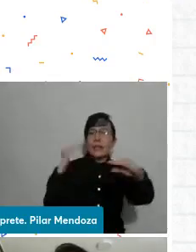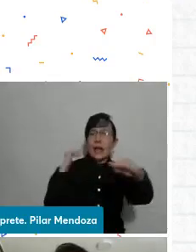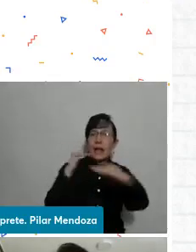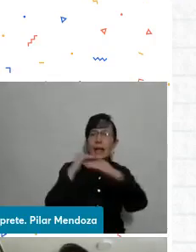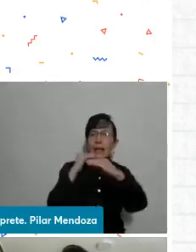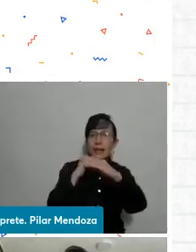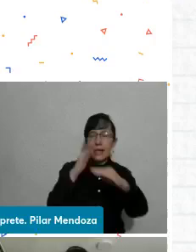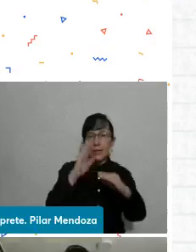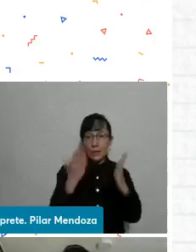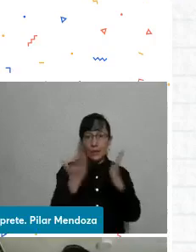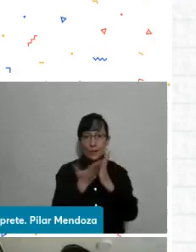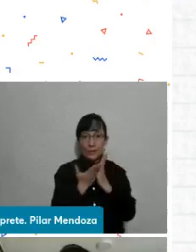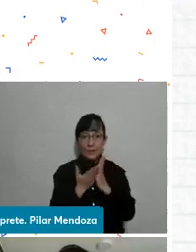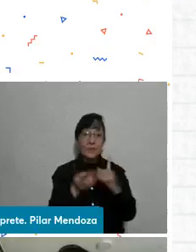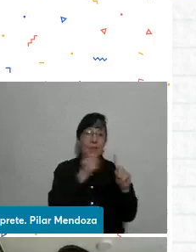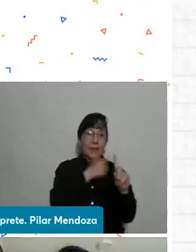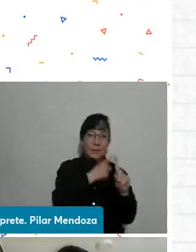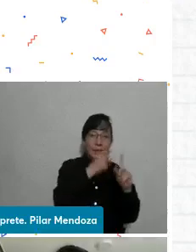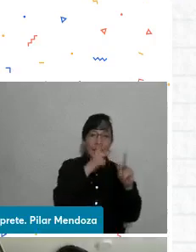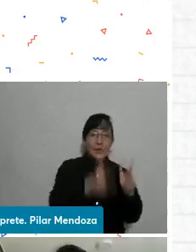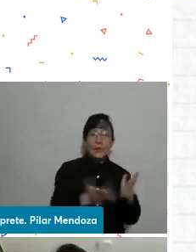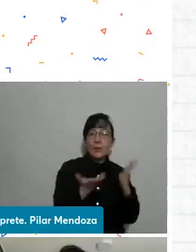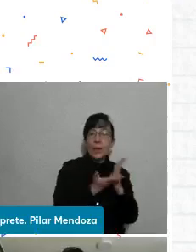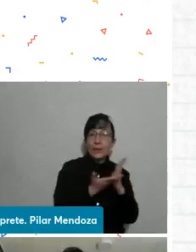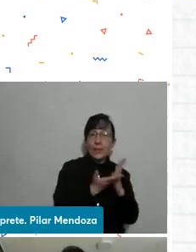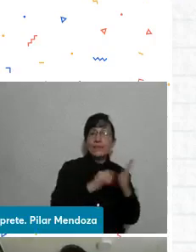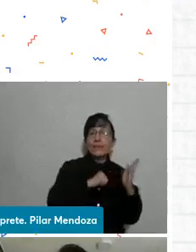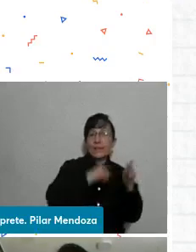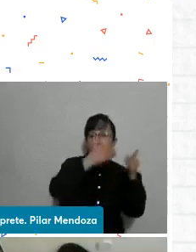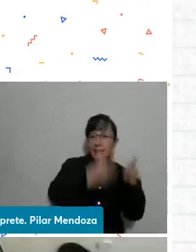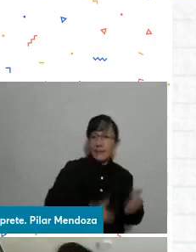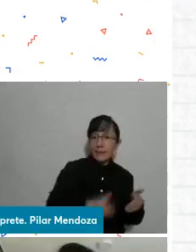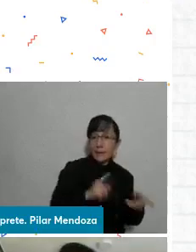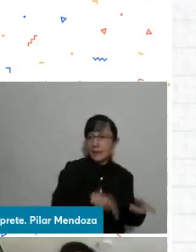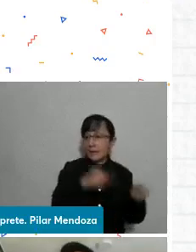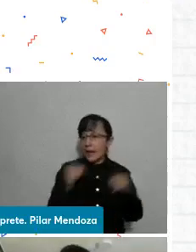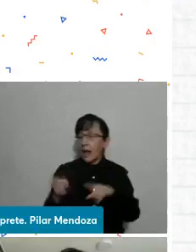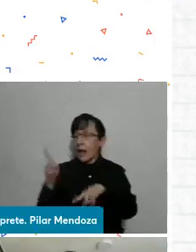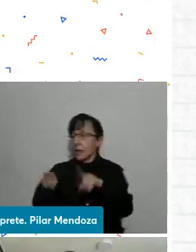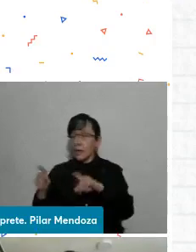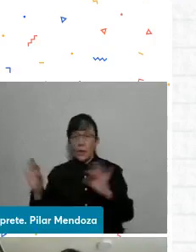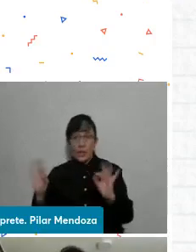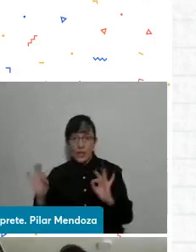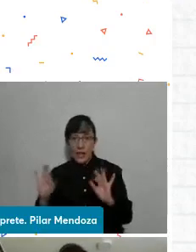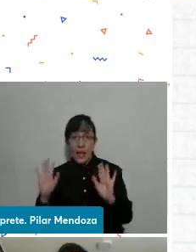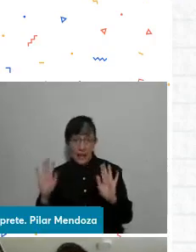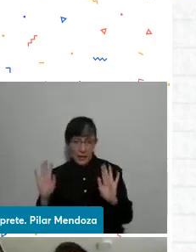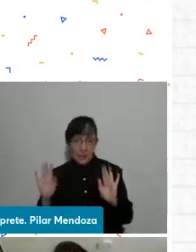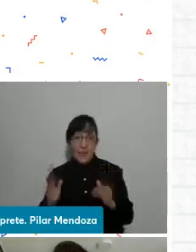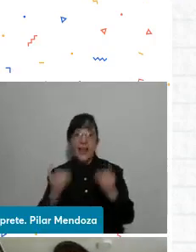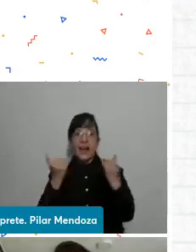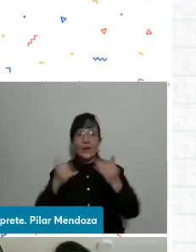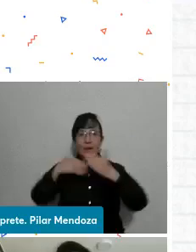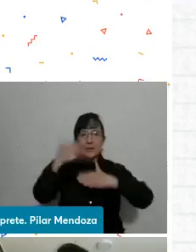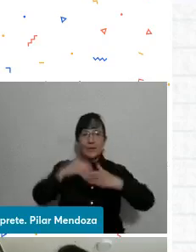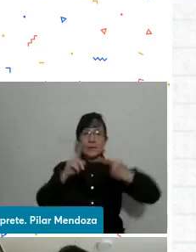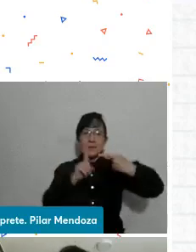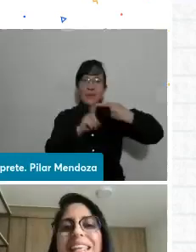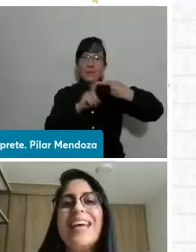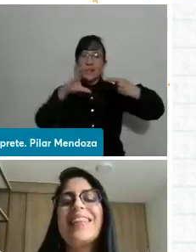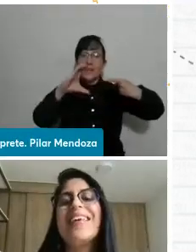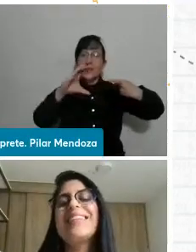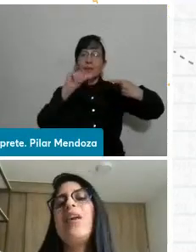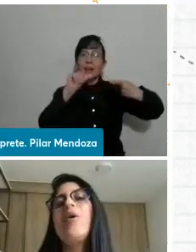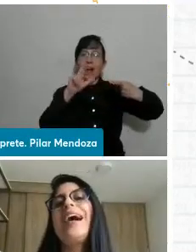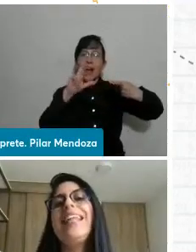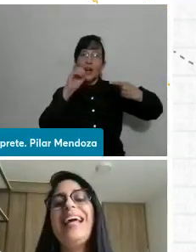para estudiantes tanto con o sin discapacidad. Voy a empezar hoy con la profesora Carolina Canro, que nos